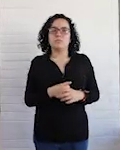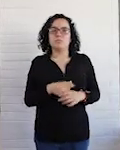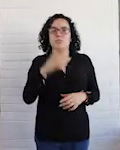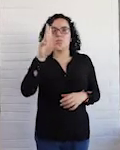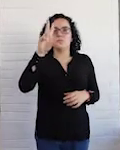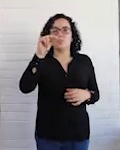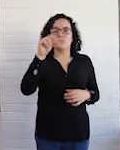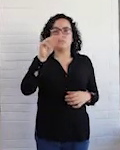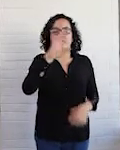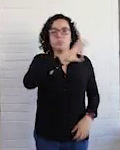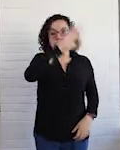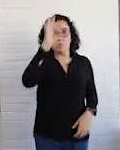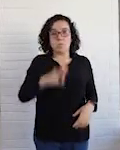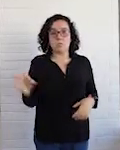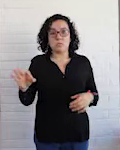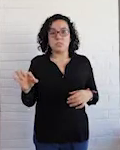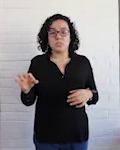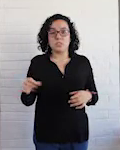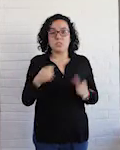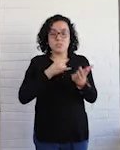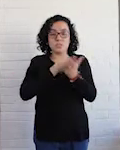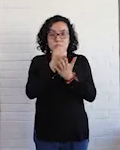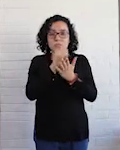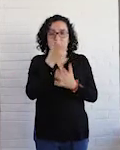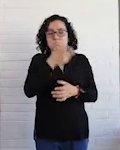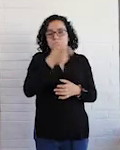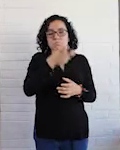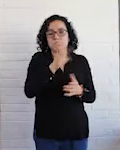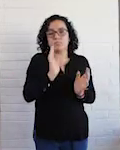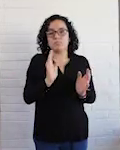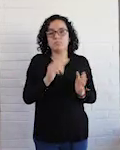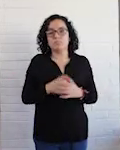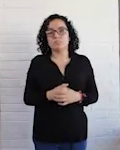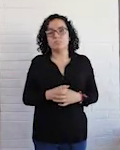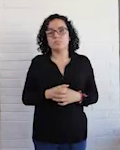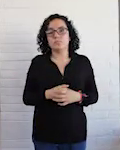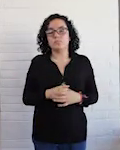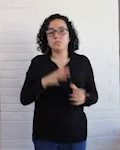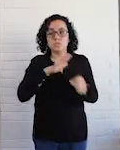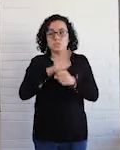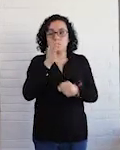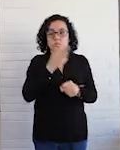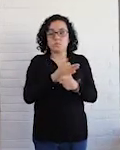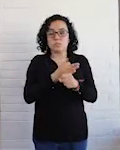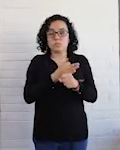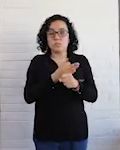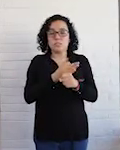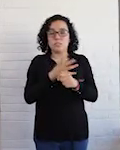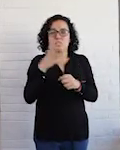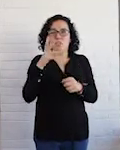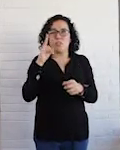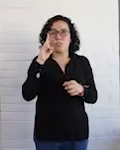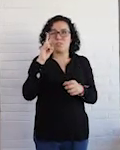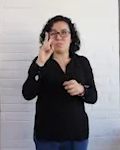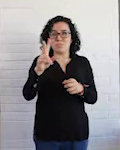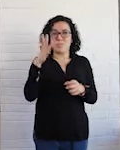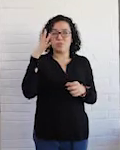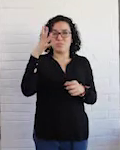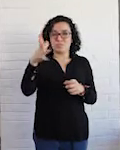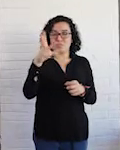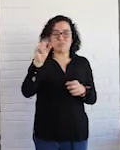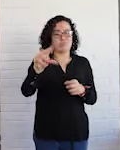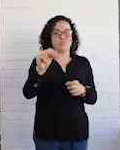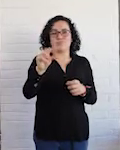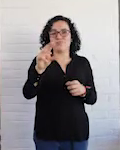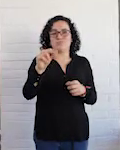80% de las decisiones son así. Entonces, no es suficiente con predecir. Quédense con esa idea bien